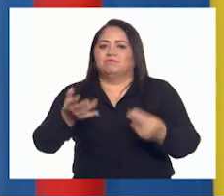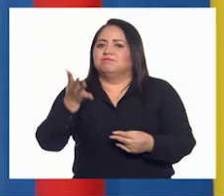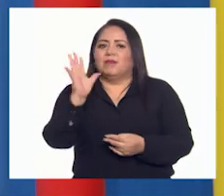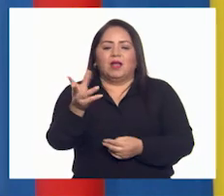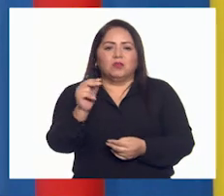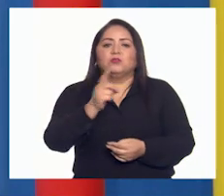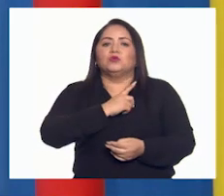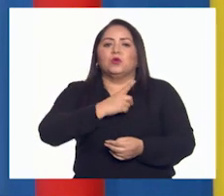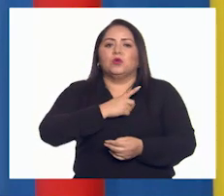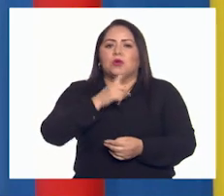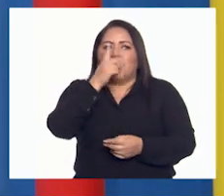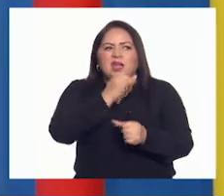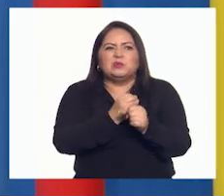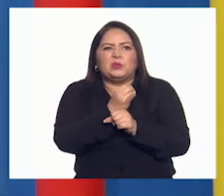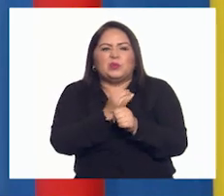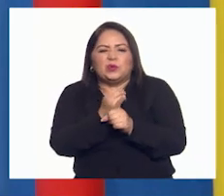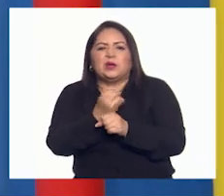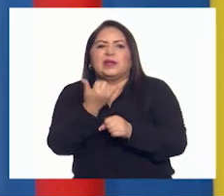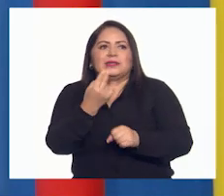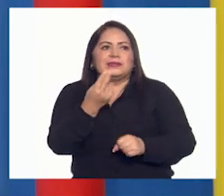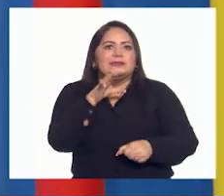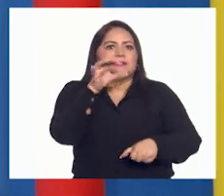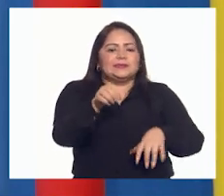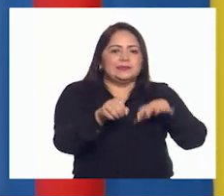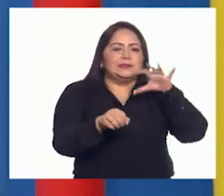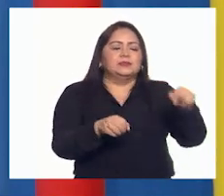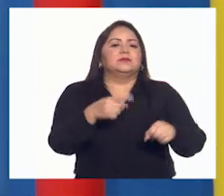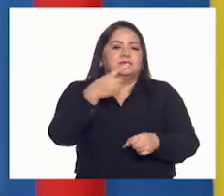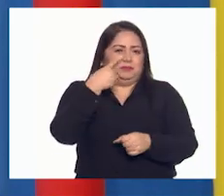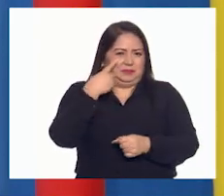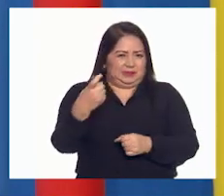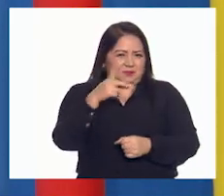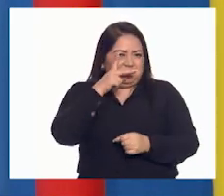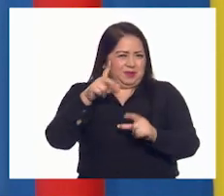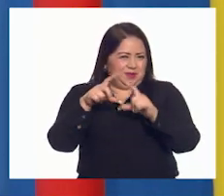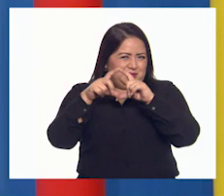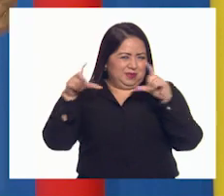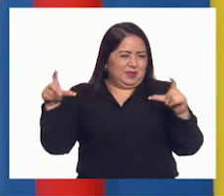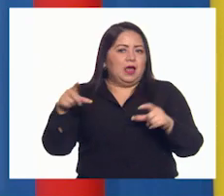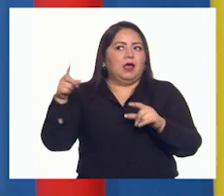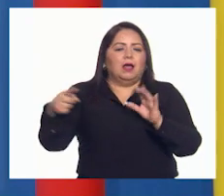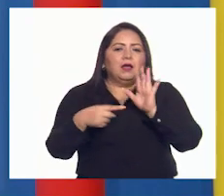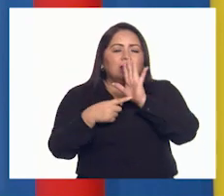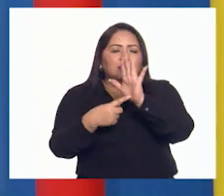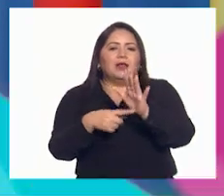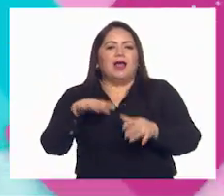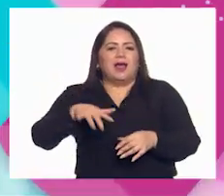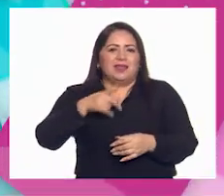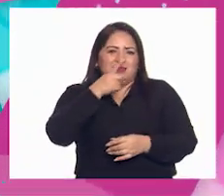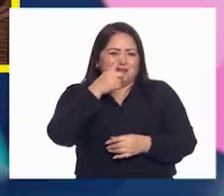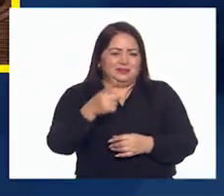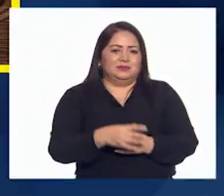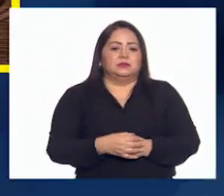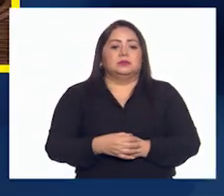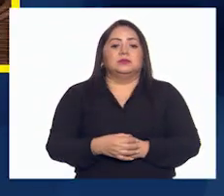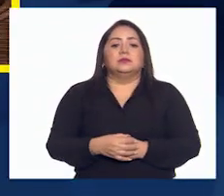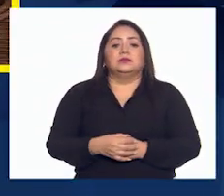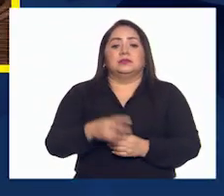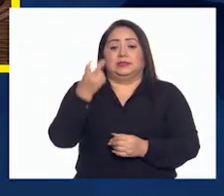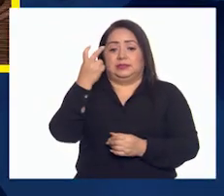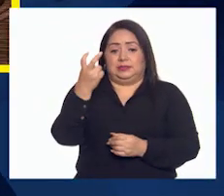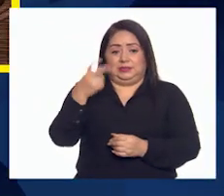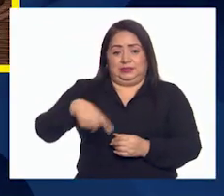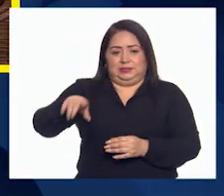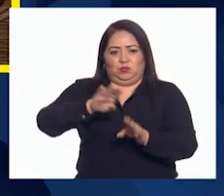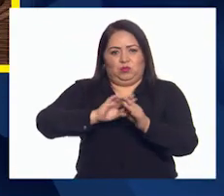sino de rutas de exploración y conquista. Miren este fragmento, pues nos demuestra lo que les decimos. Y amén de esto se